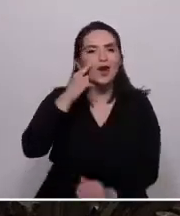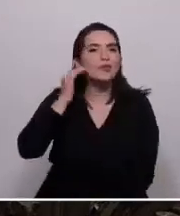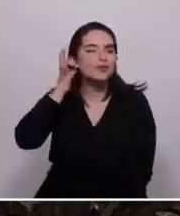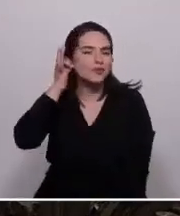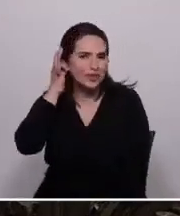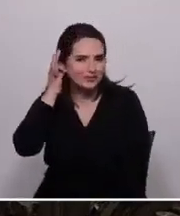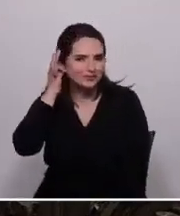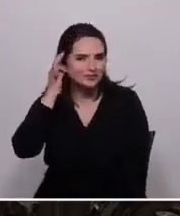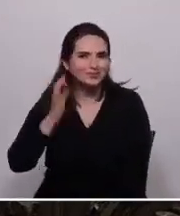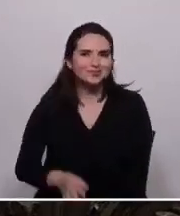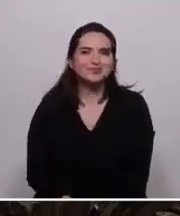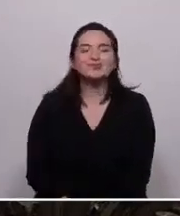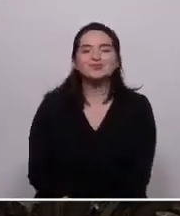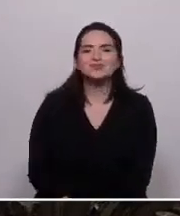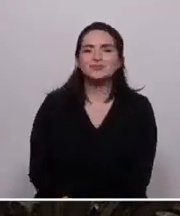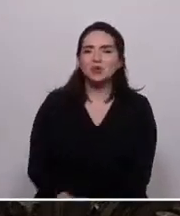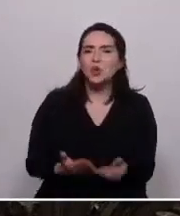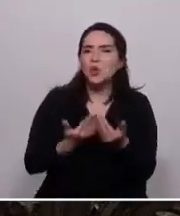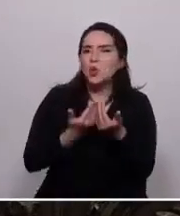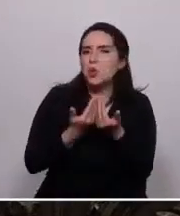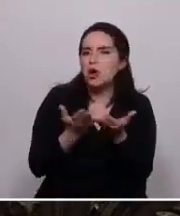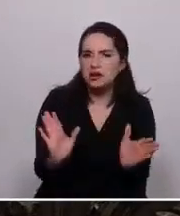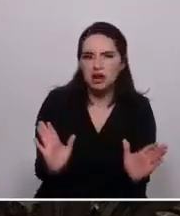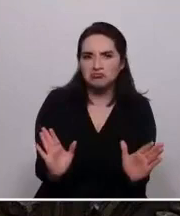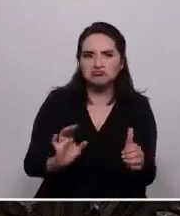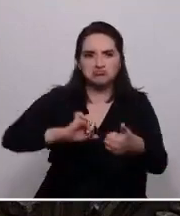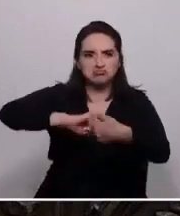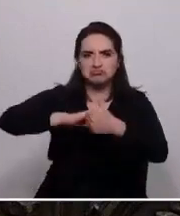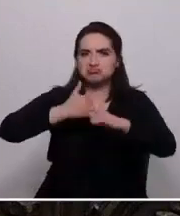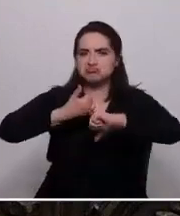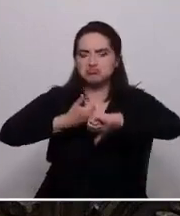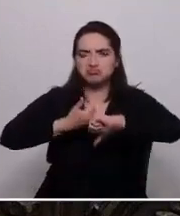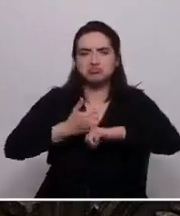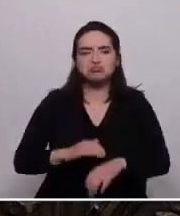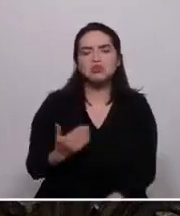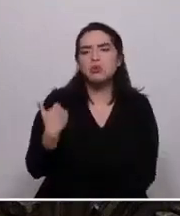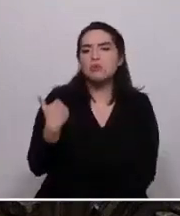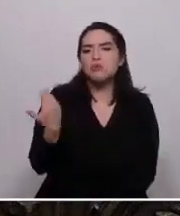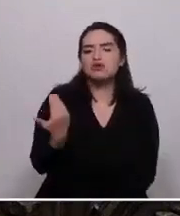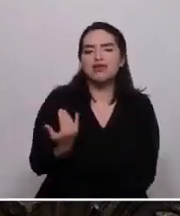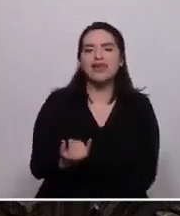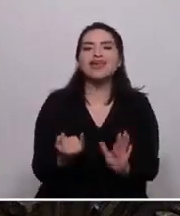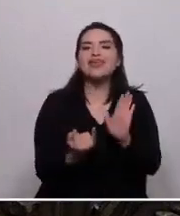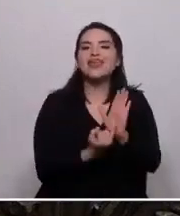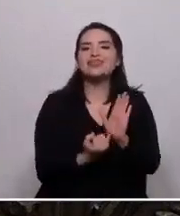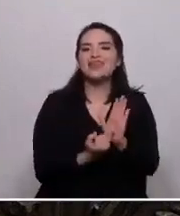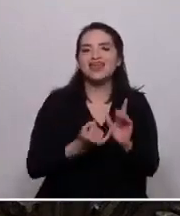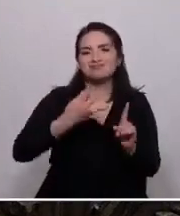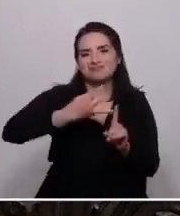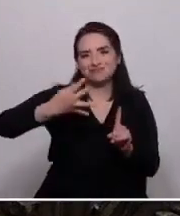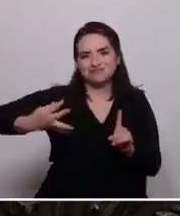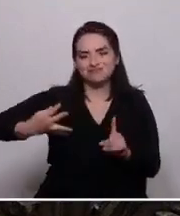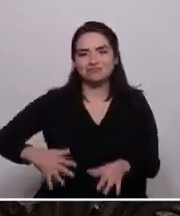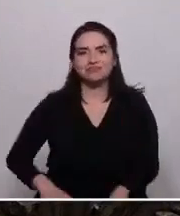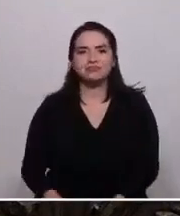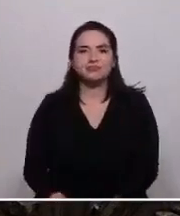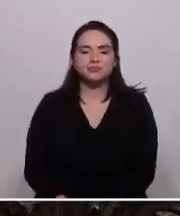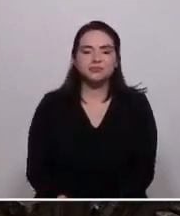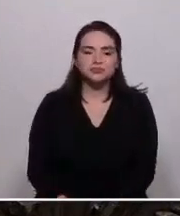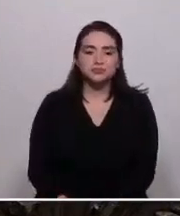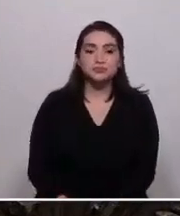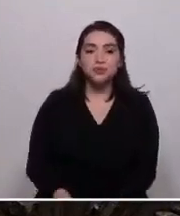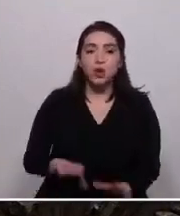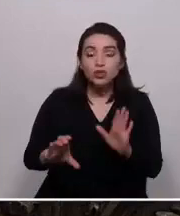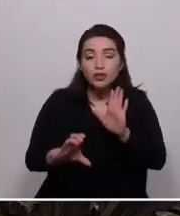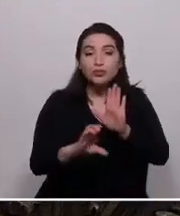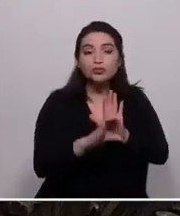mujeres, de cualquier orientación sexual y sin importar su identidad de género. Por una constitución de derechos